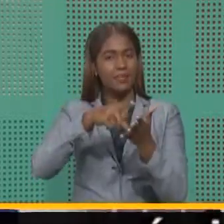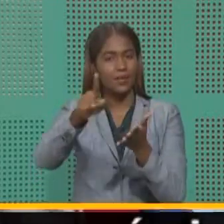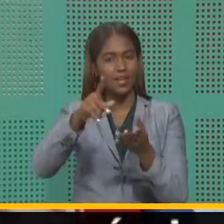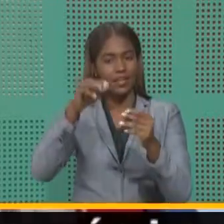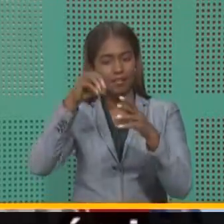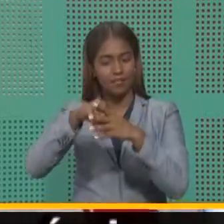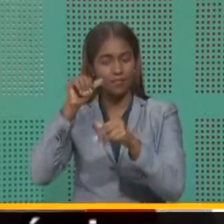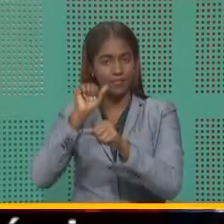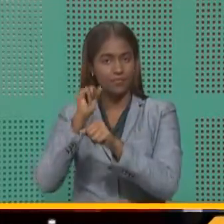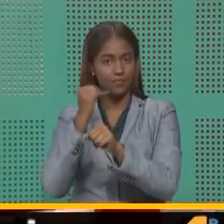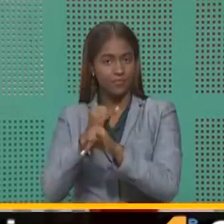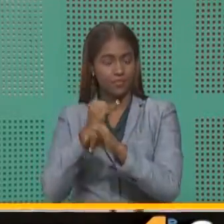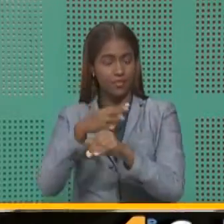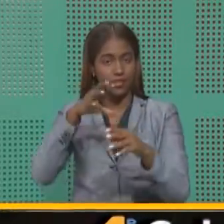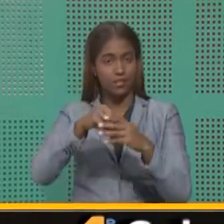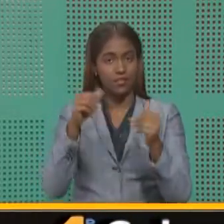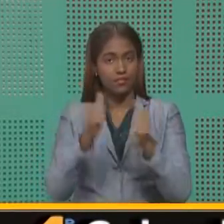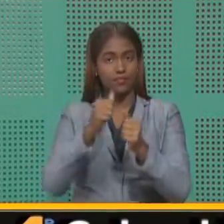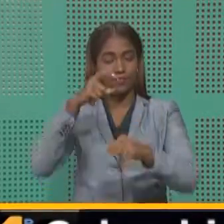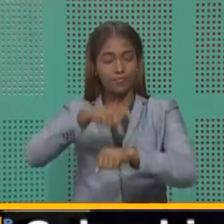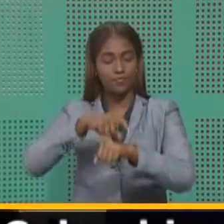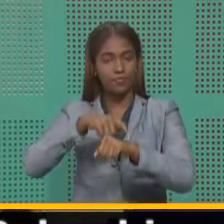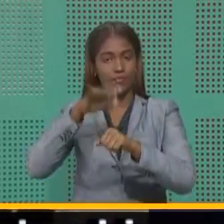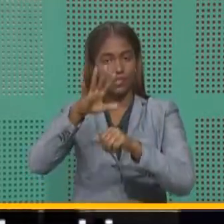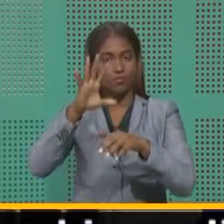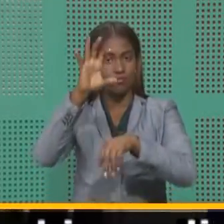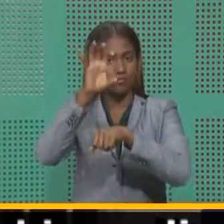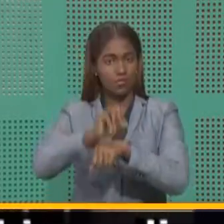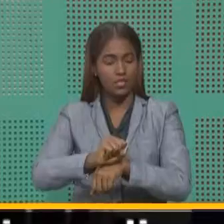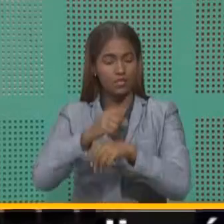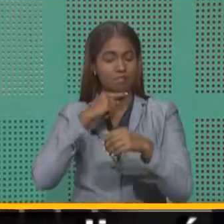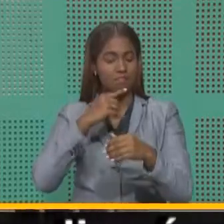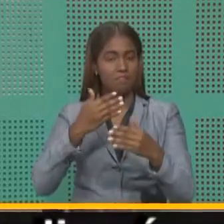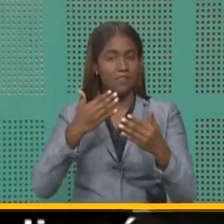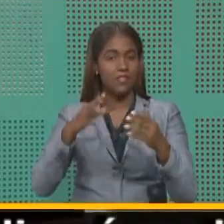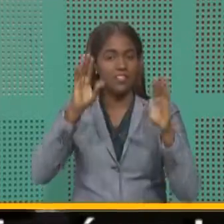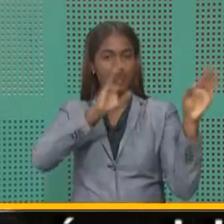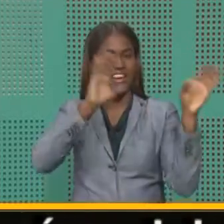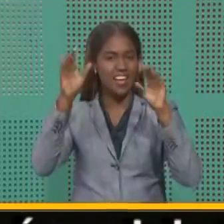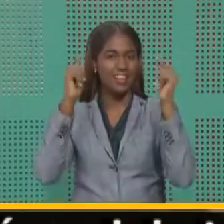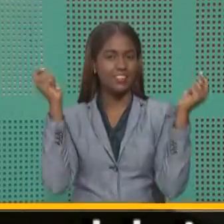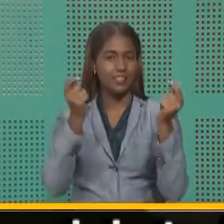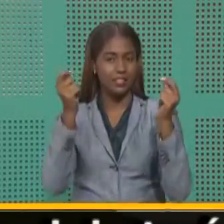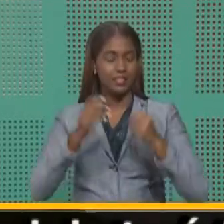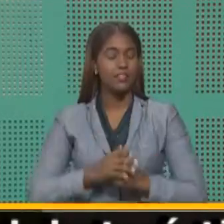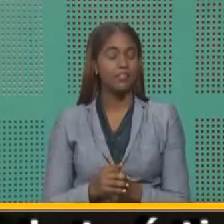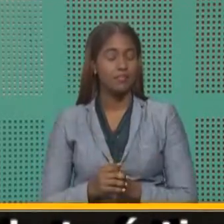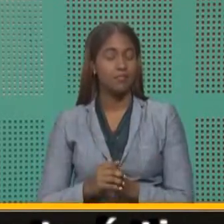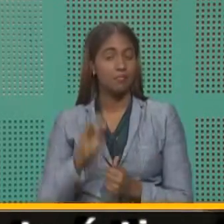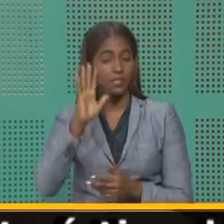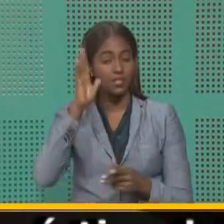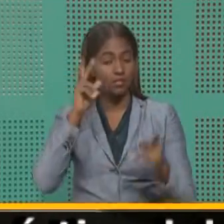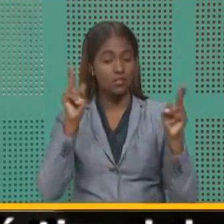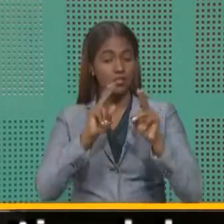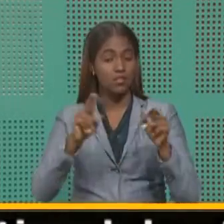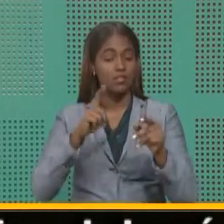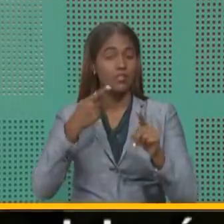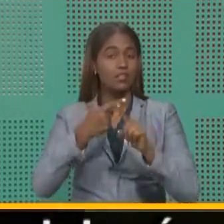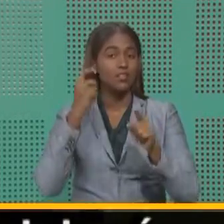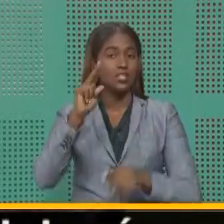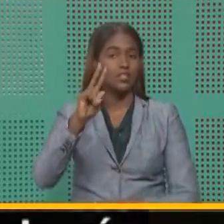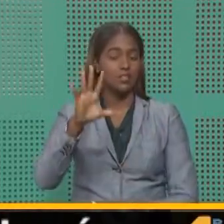institución dentro del periodo de su acostumbrada gracia navideña la cual está disponible desde el